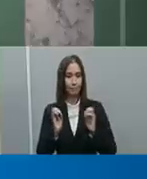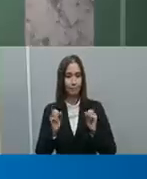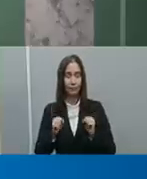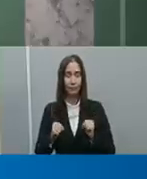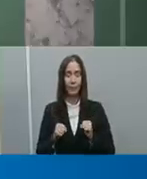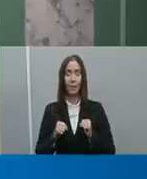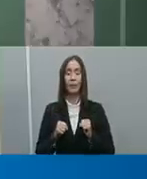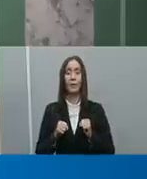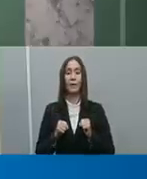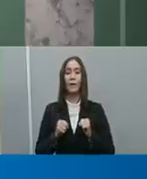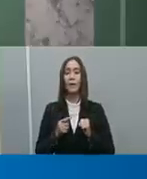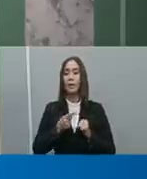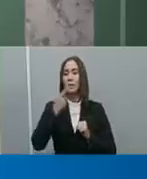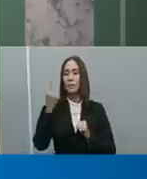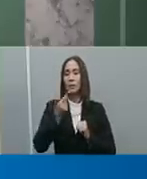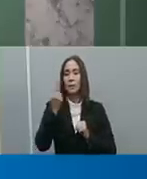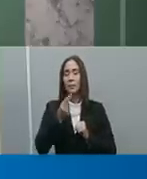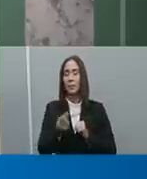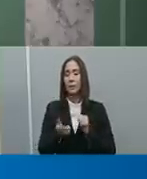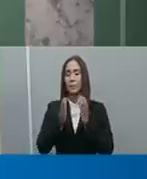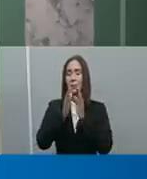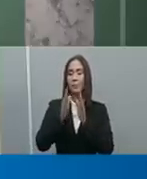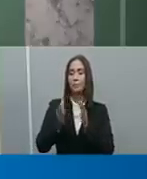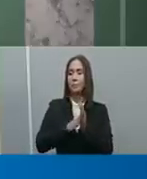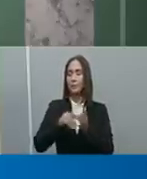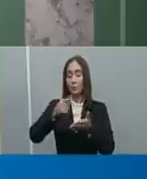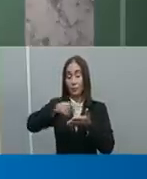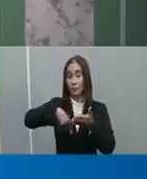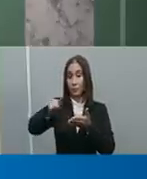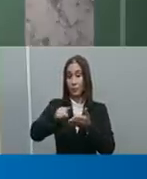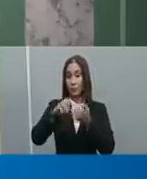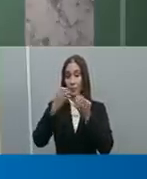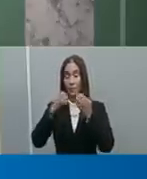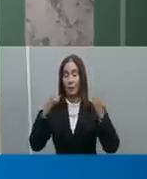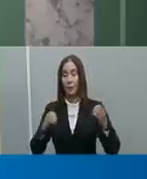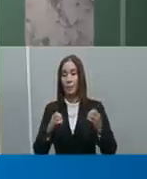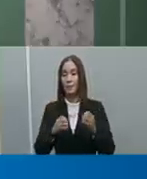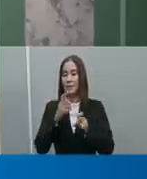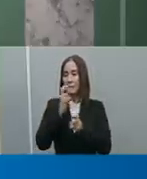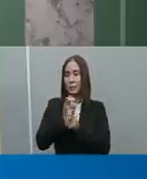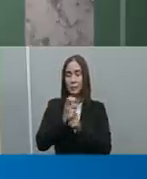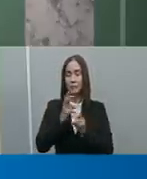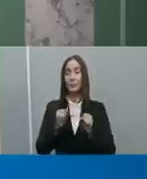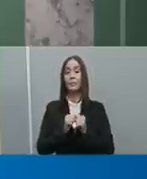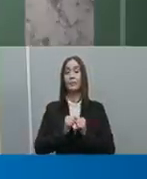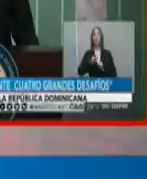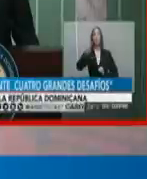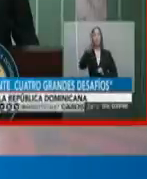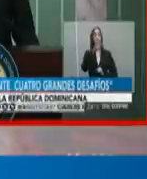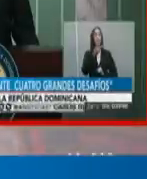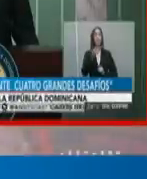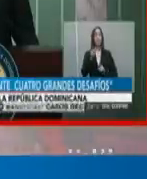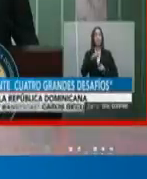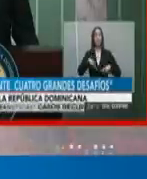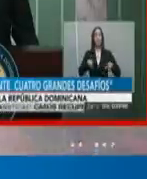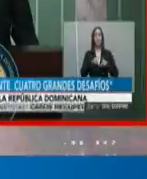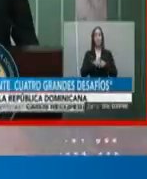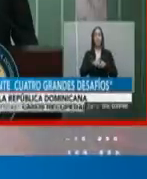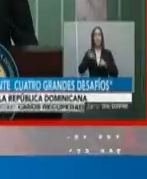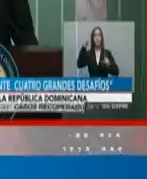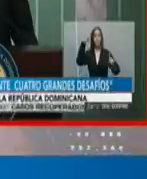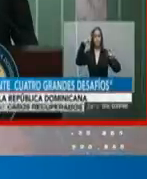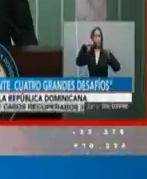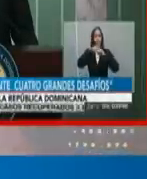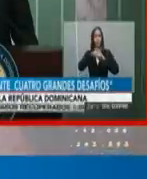la reestructuración de la movilidad a partir de este 30 de junio. Termina este llamado